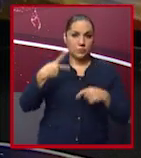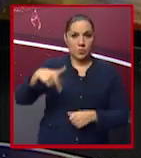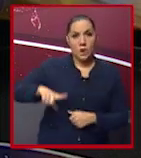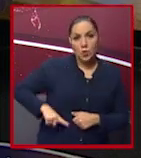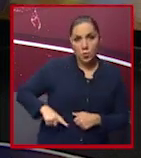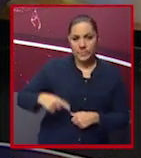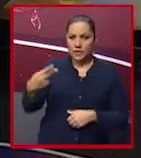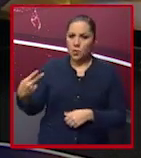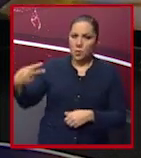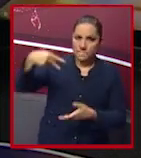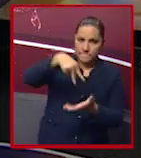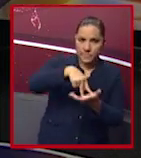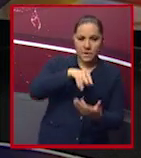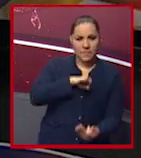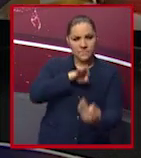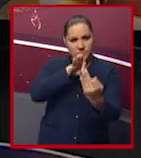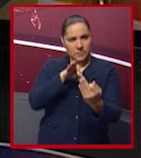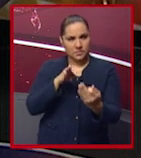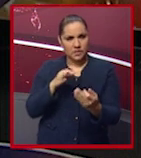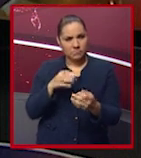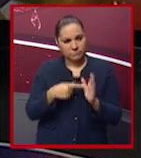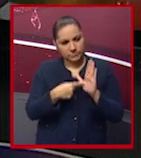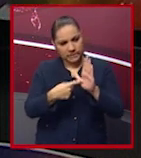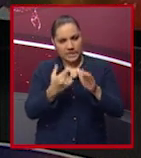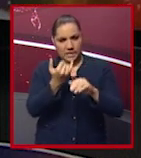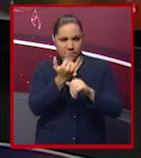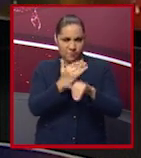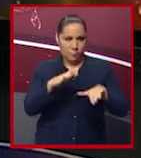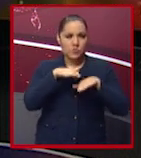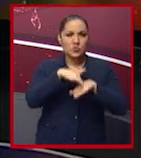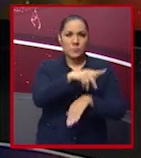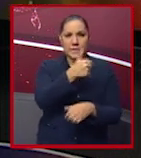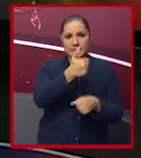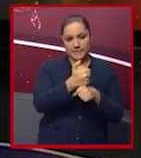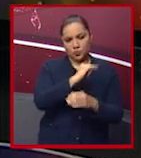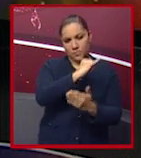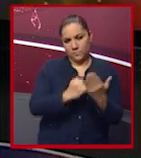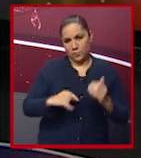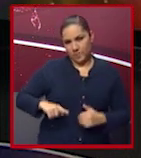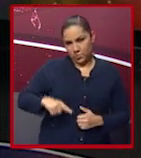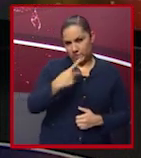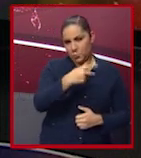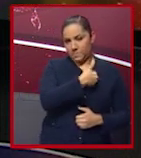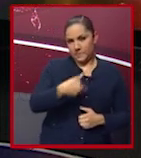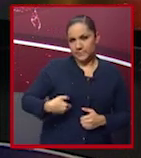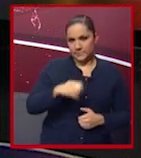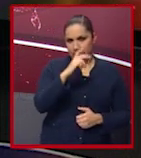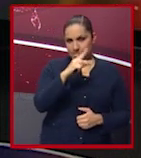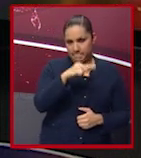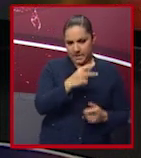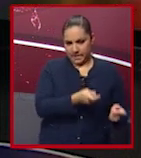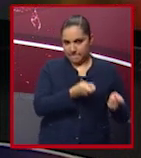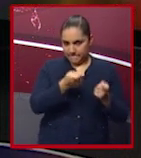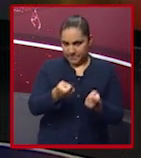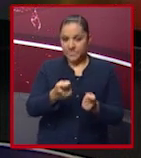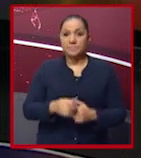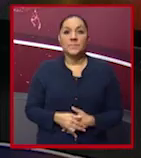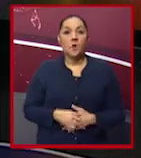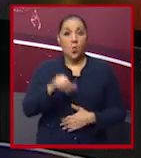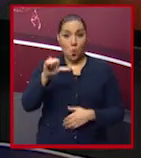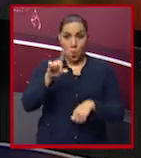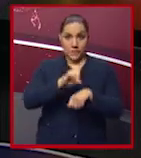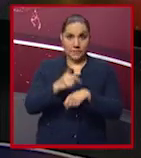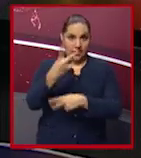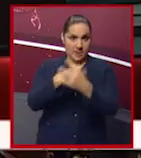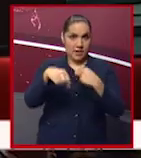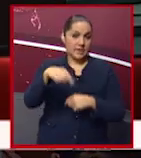funcionarios de la Administración Pública Federal en el marco del análisis del sexto informe de gobierno del presidente Enrique Peña Nieto. Compareció ante el Pleno de la